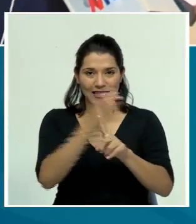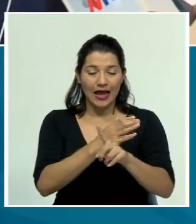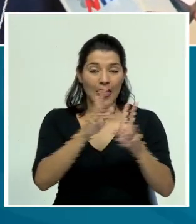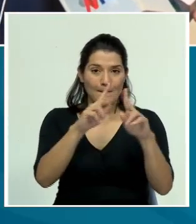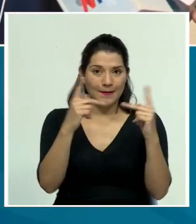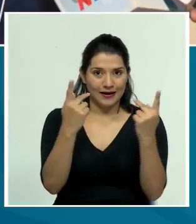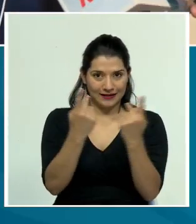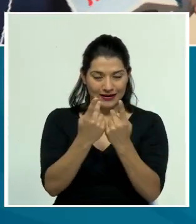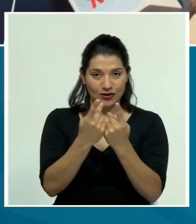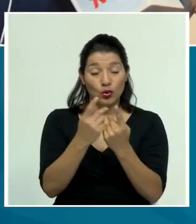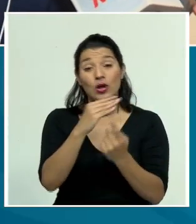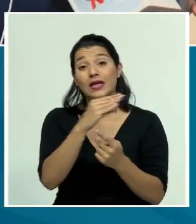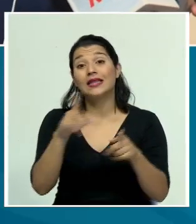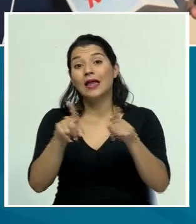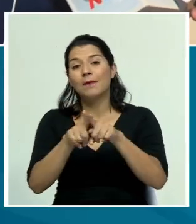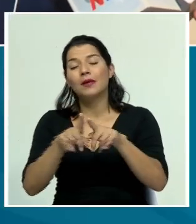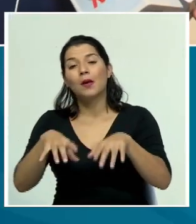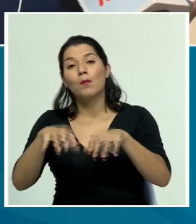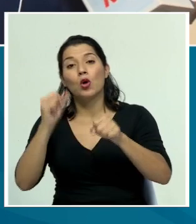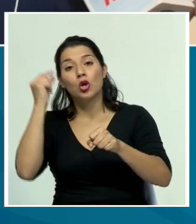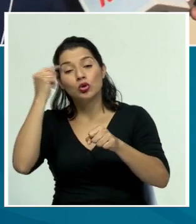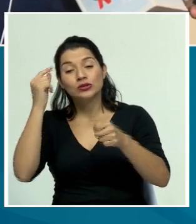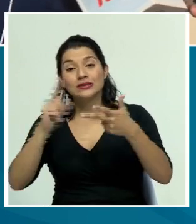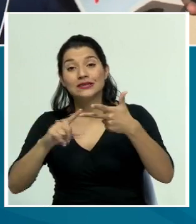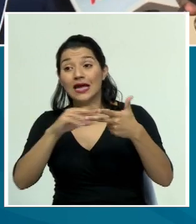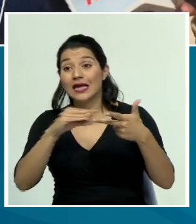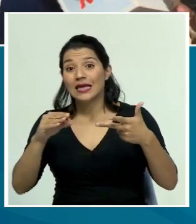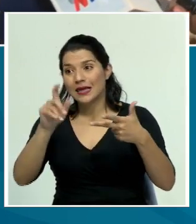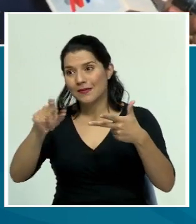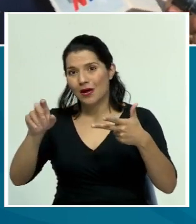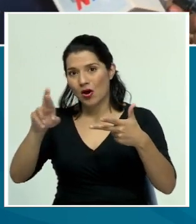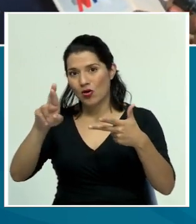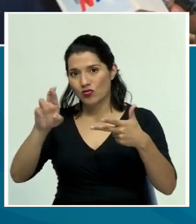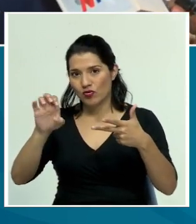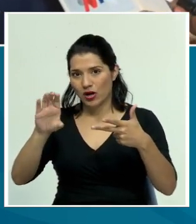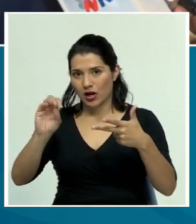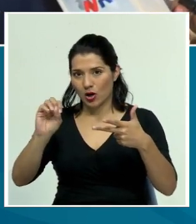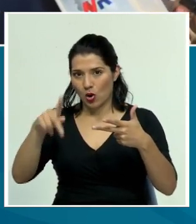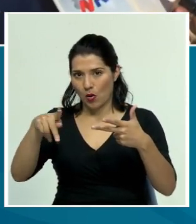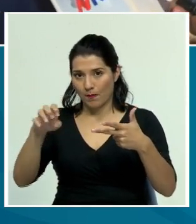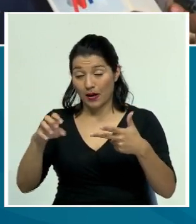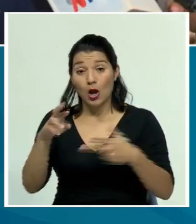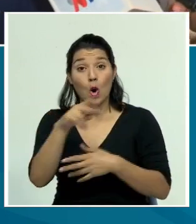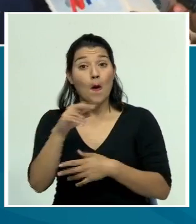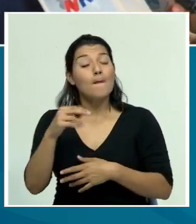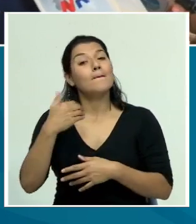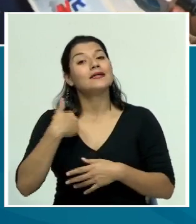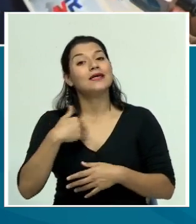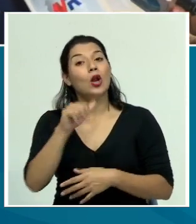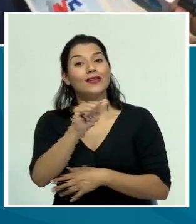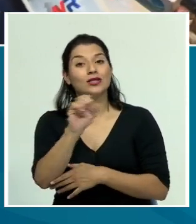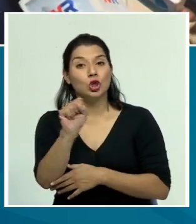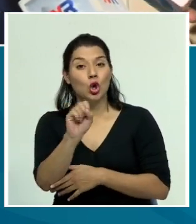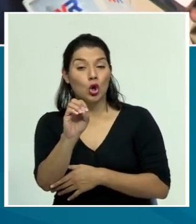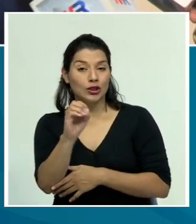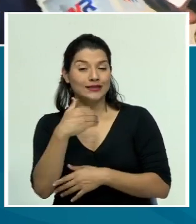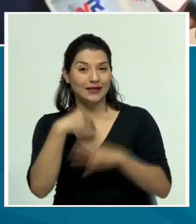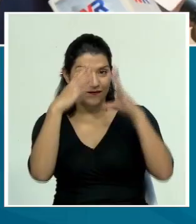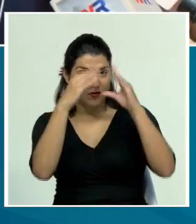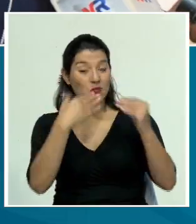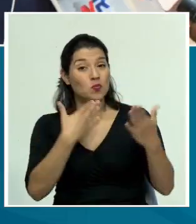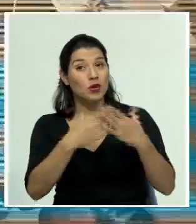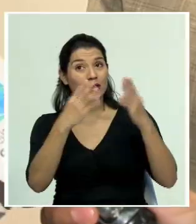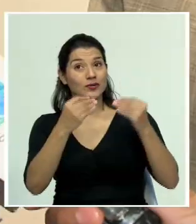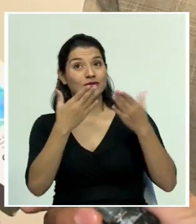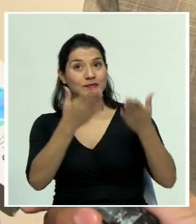Legislativa, también Poder Ejecutivo y personeros de Recope. Nuestro compañero Andrés Ortiz nos amplía. Adelante, Andrés, buenas noches. Para ver si logramos ese